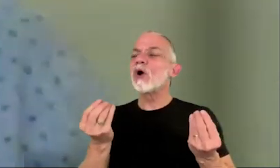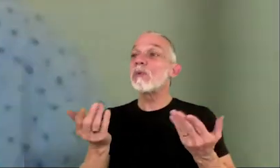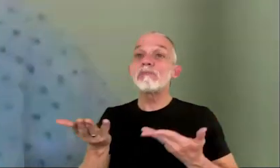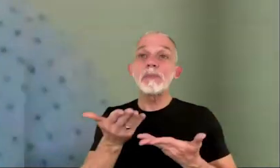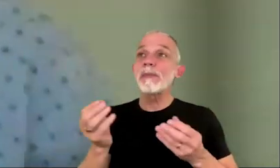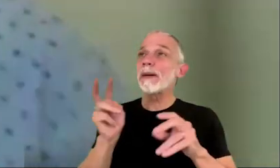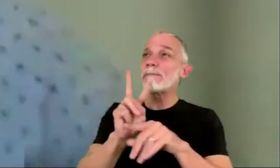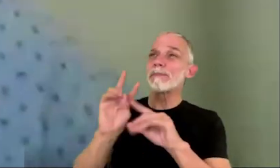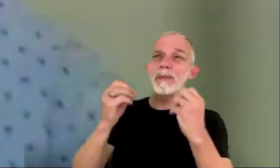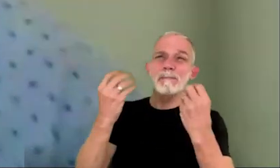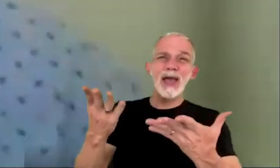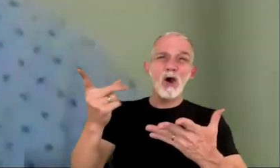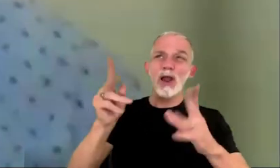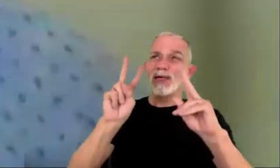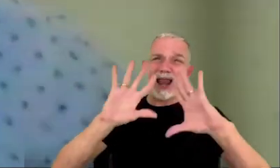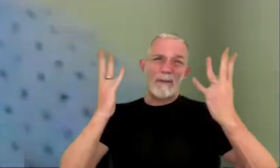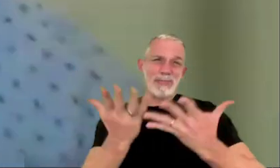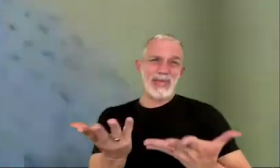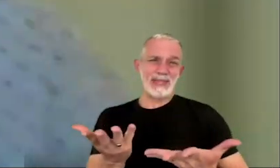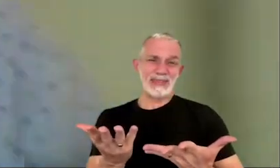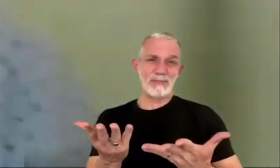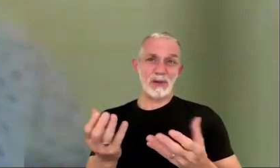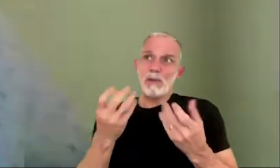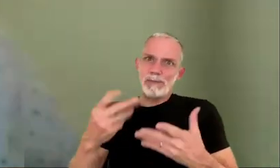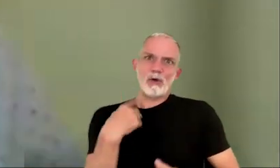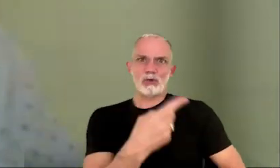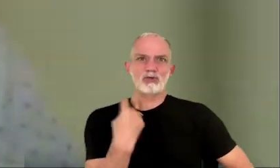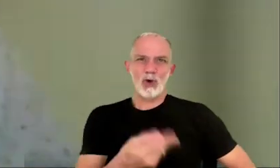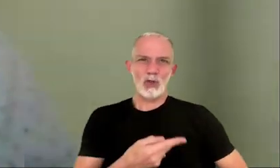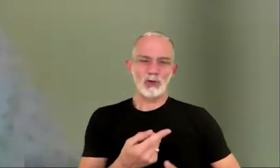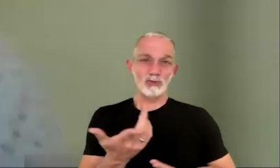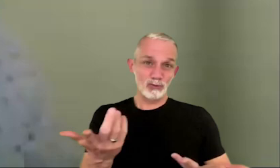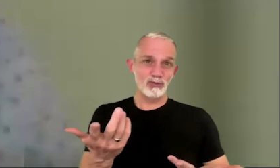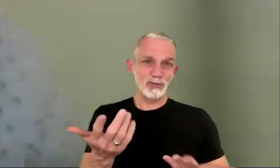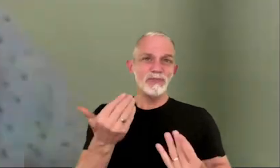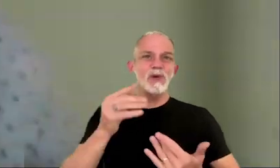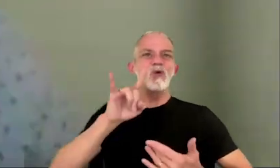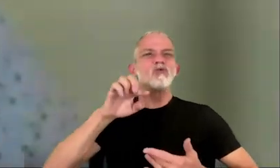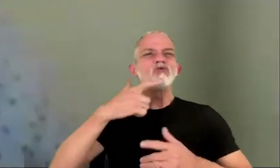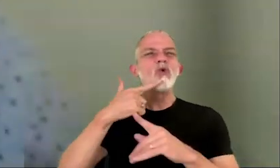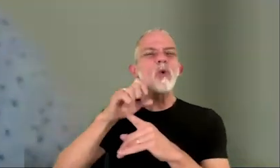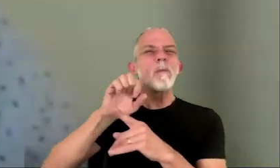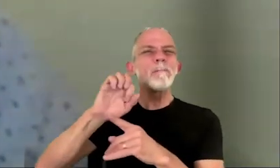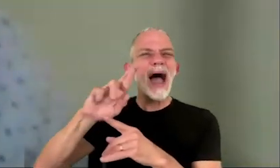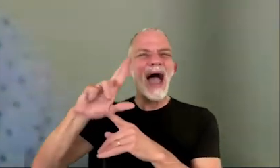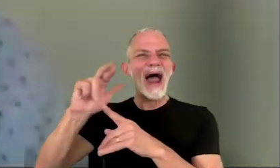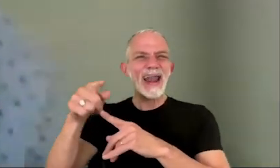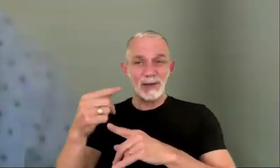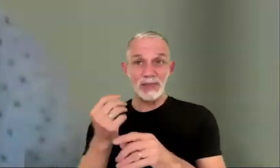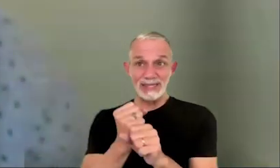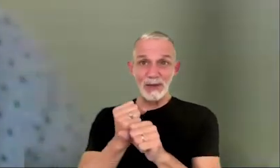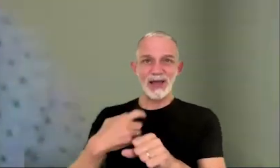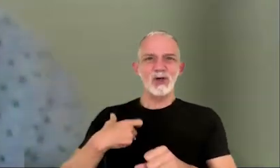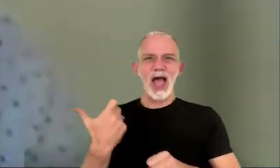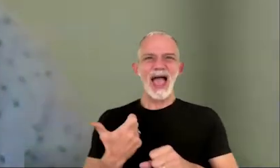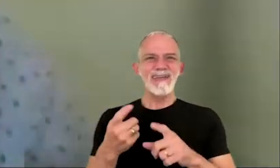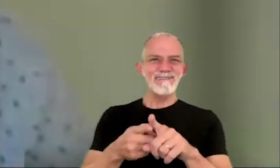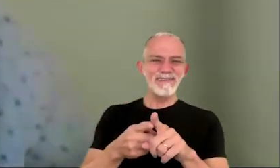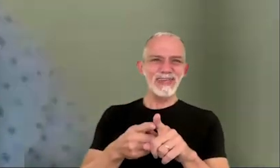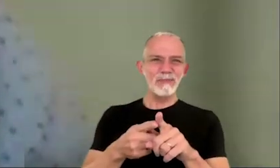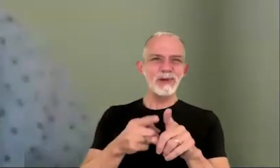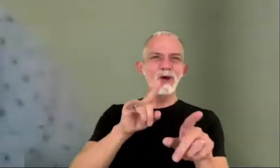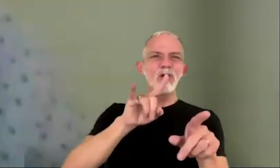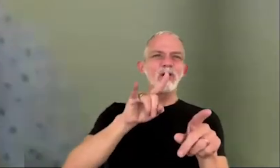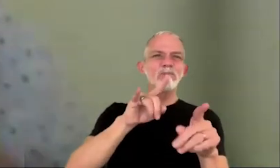del ambiente, que es la mejora de todos. Entonces se puede trabajar el SUPARA también, ¿no? Creo, Ángel, que ha trabajado con nuestra EFIP, el SUPARA en